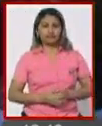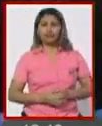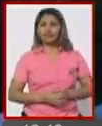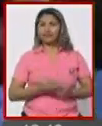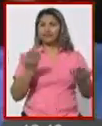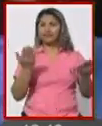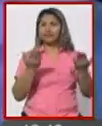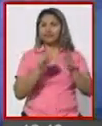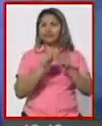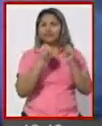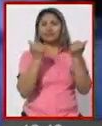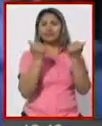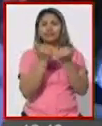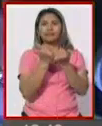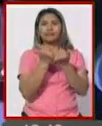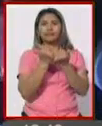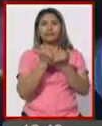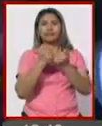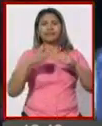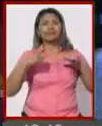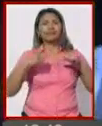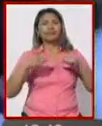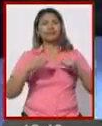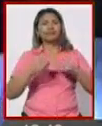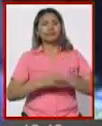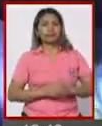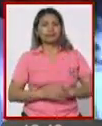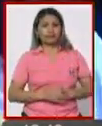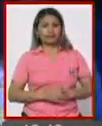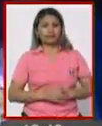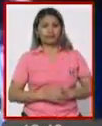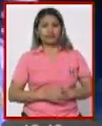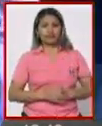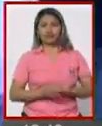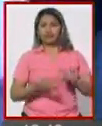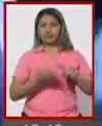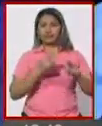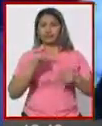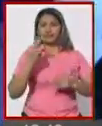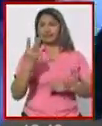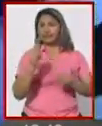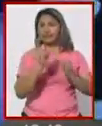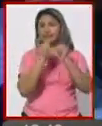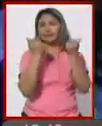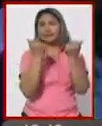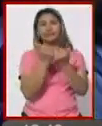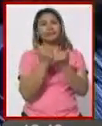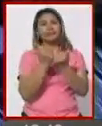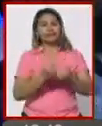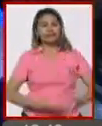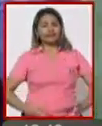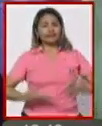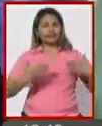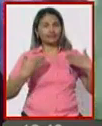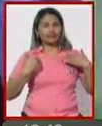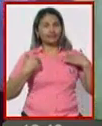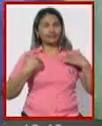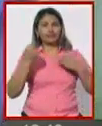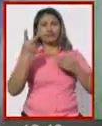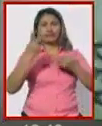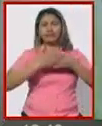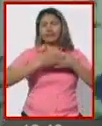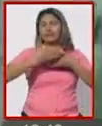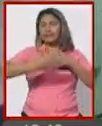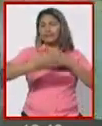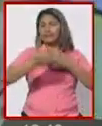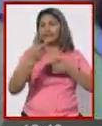qué asociación? Yo soy del Abasto, de Comipal Abasto, Abasto 2. Yo soy de asociación. Y yo vivo aquí a 2 cuadras,